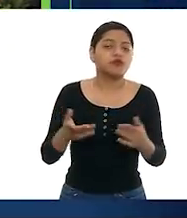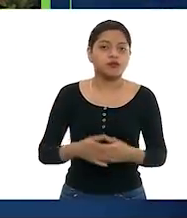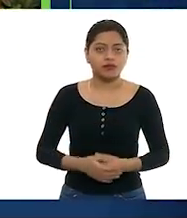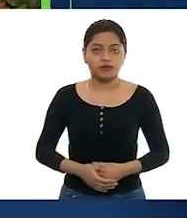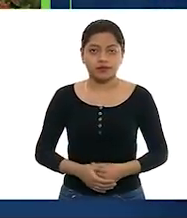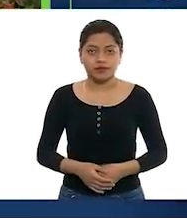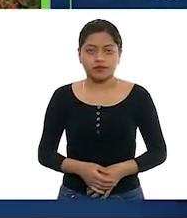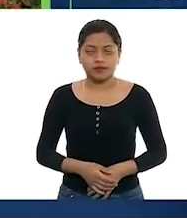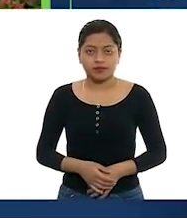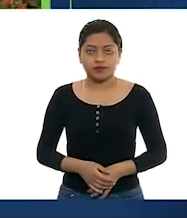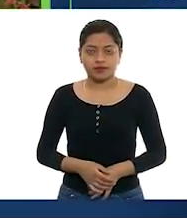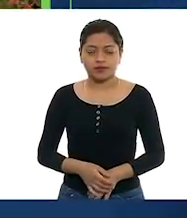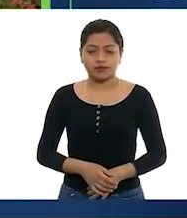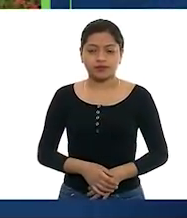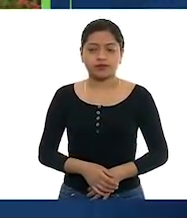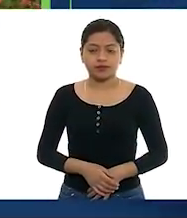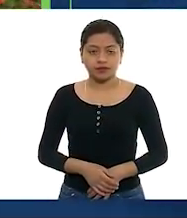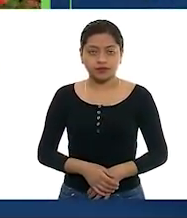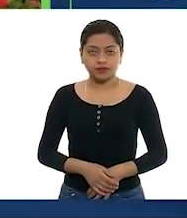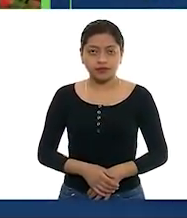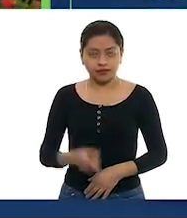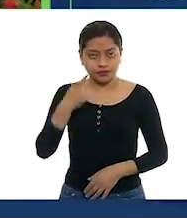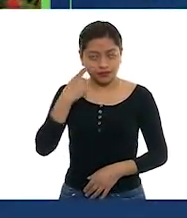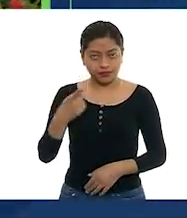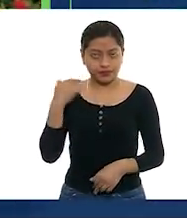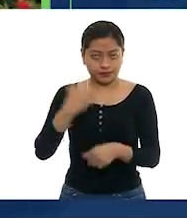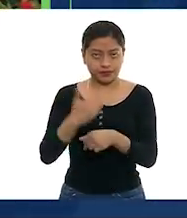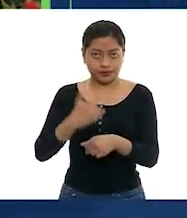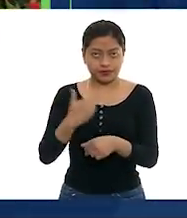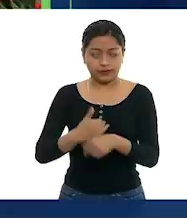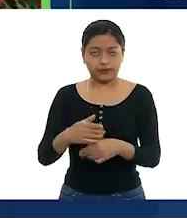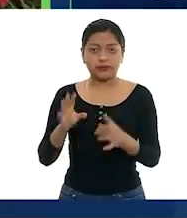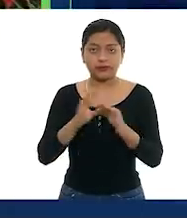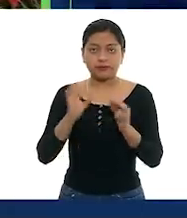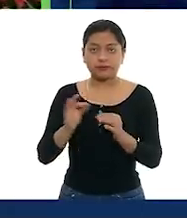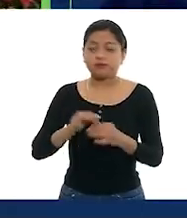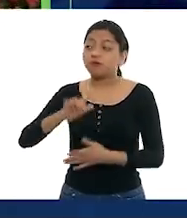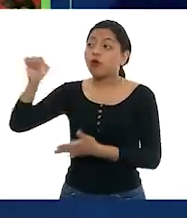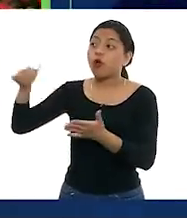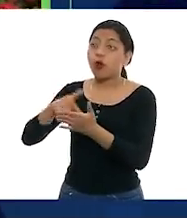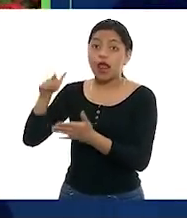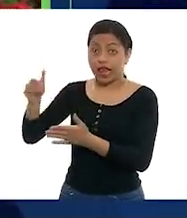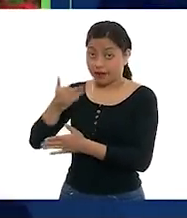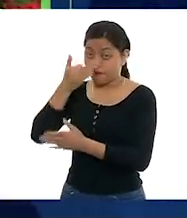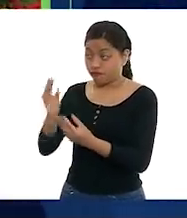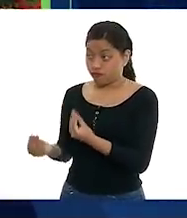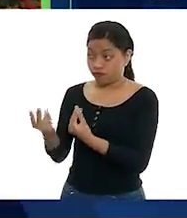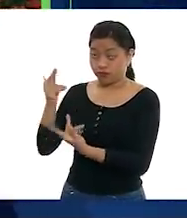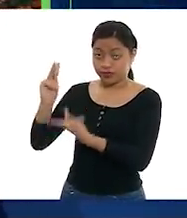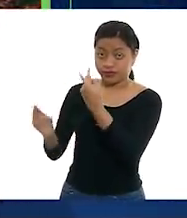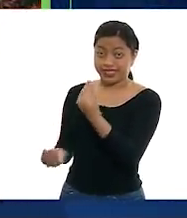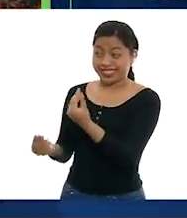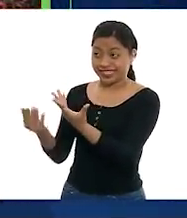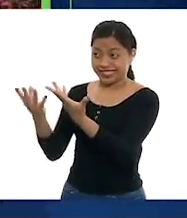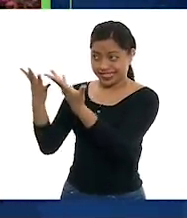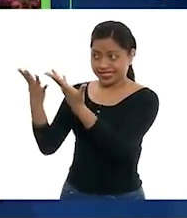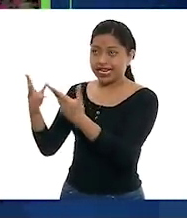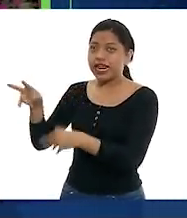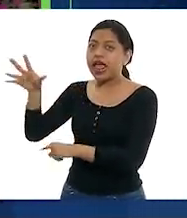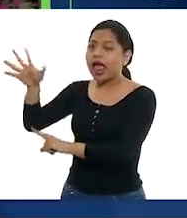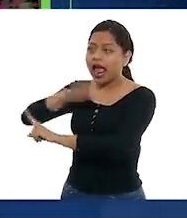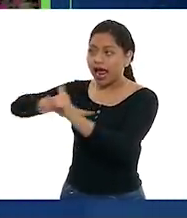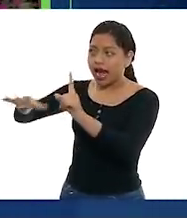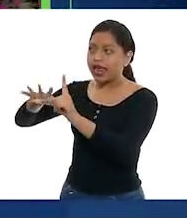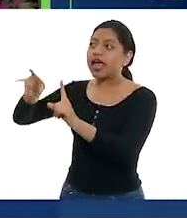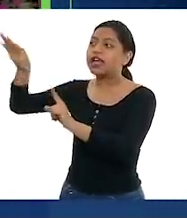¿a qué se replicaría, digamos? Correcto, estamos tratando de recrear, decía, las condiciones naturales